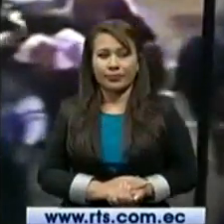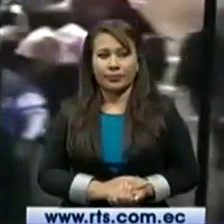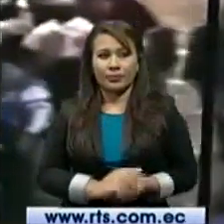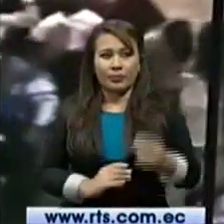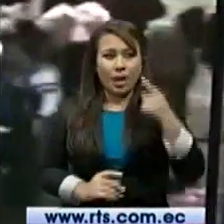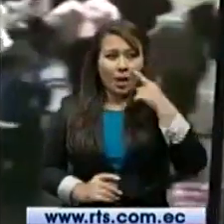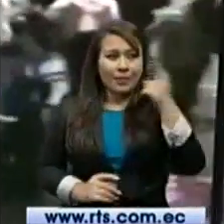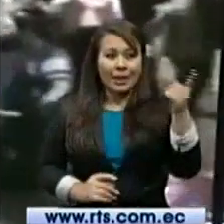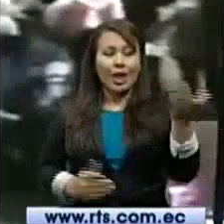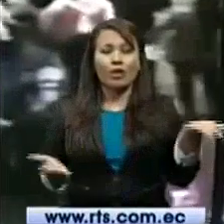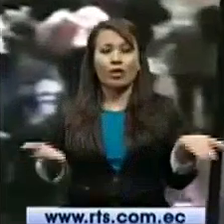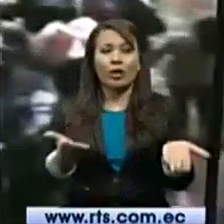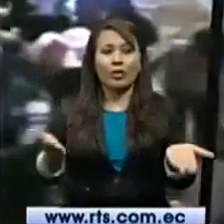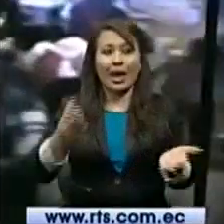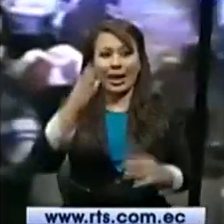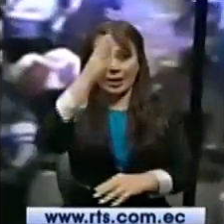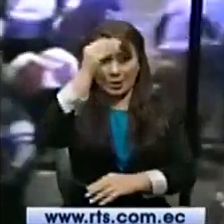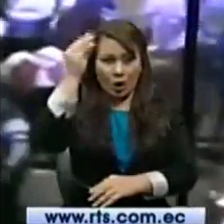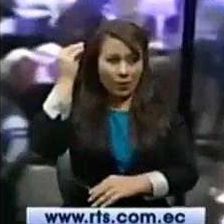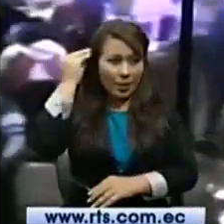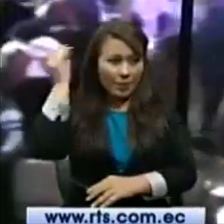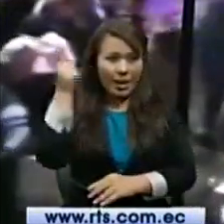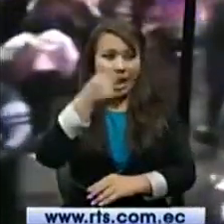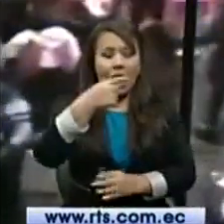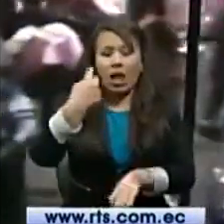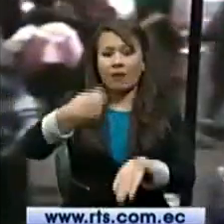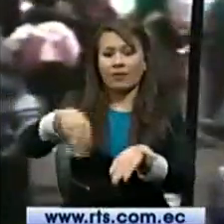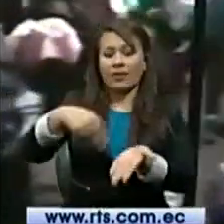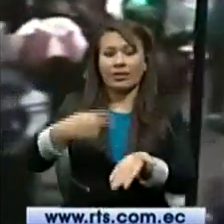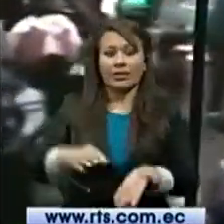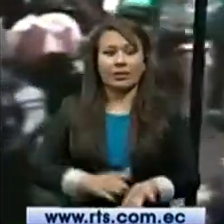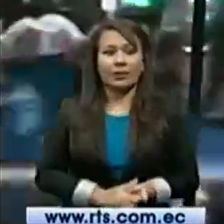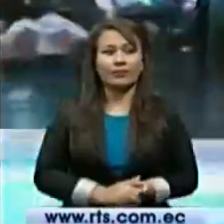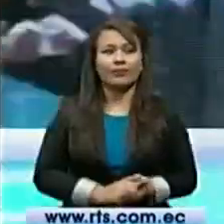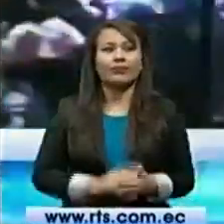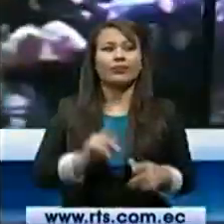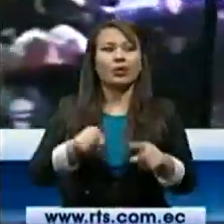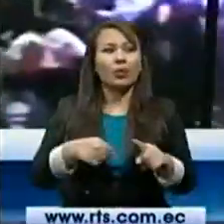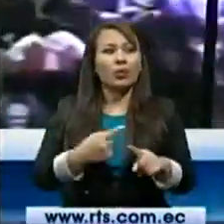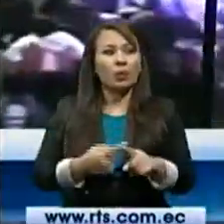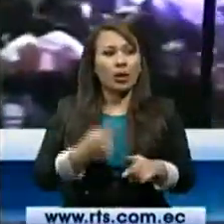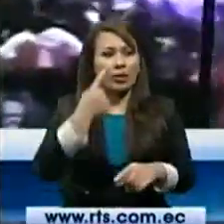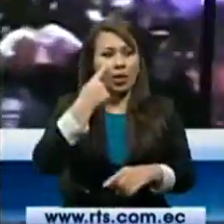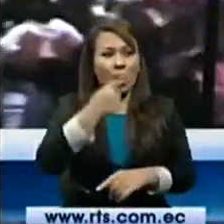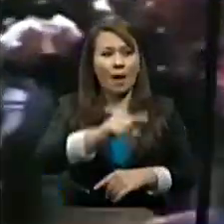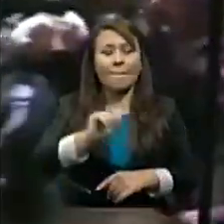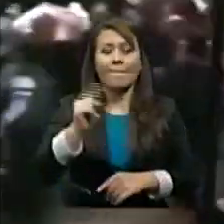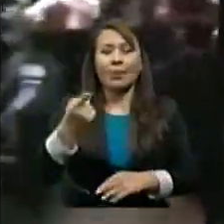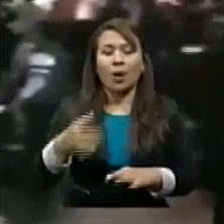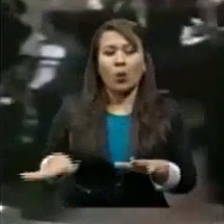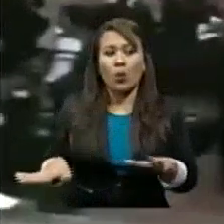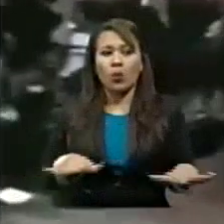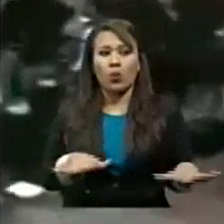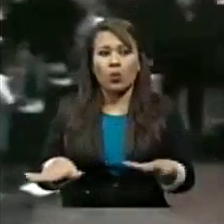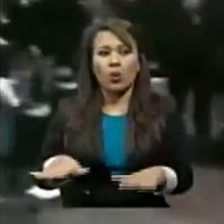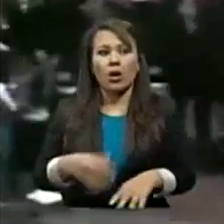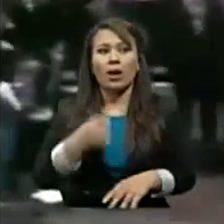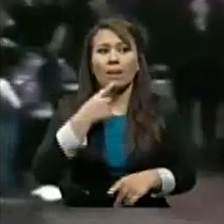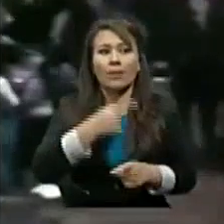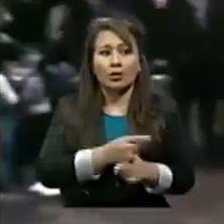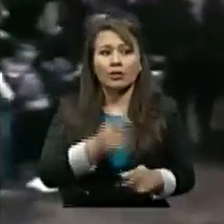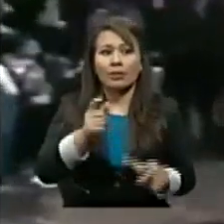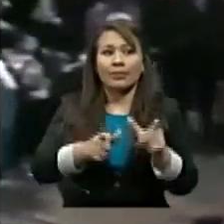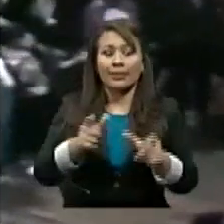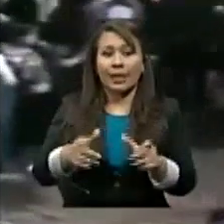Así reaccionó la gente cuando estaban en un desfile por las fiestas de Riobamba, momentos cuando se registró el primer temblor, lo que dio paso a que los